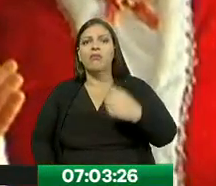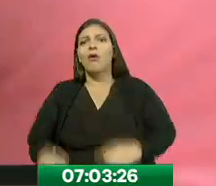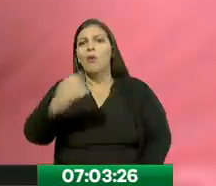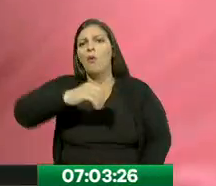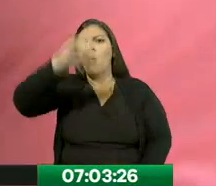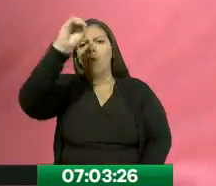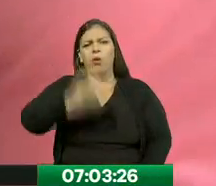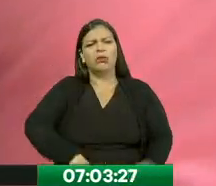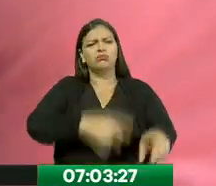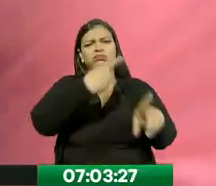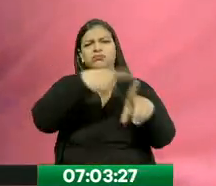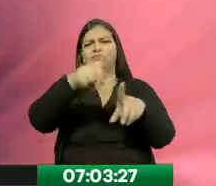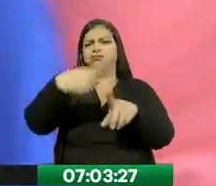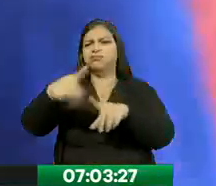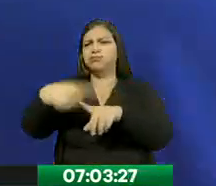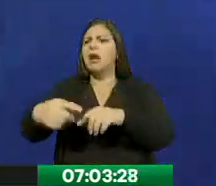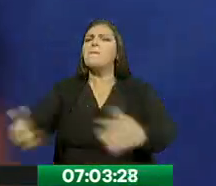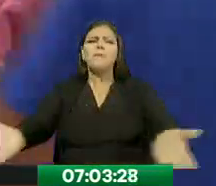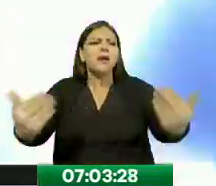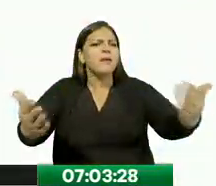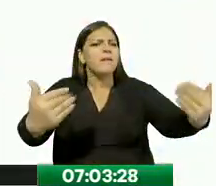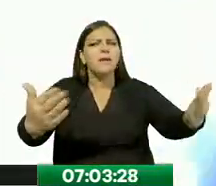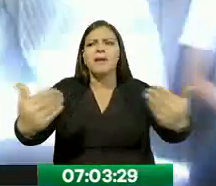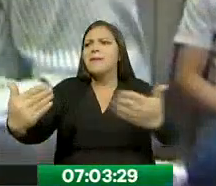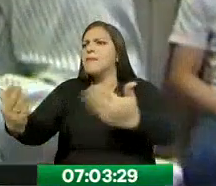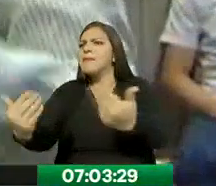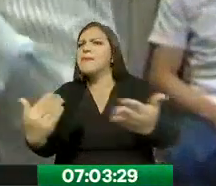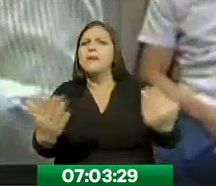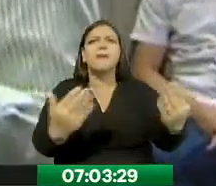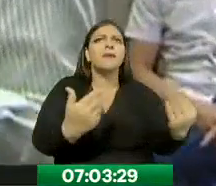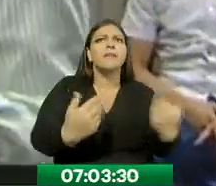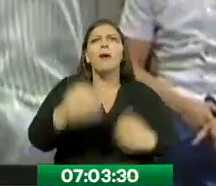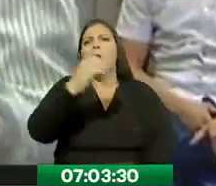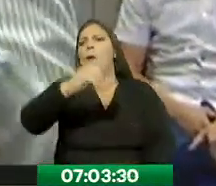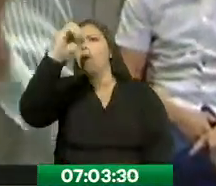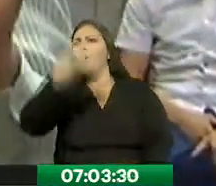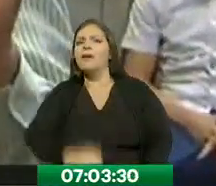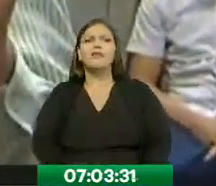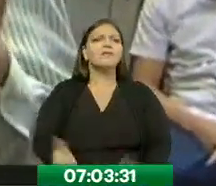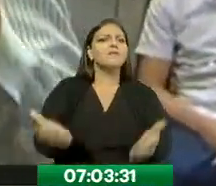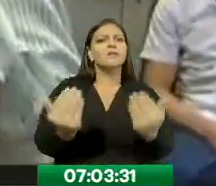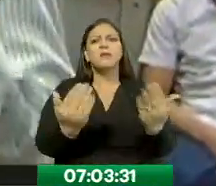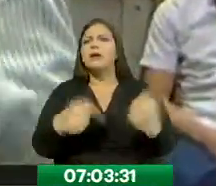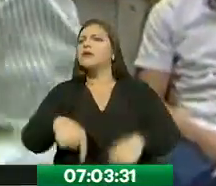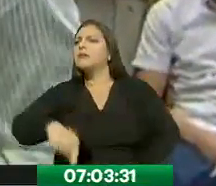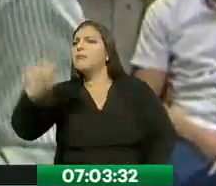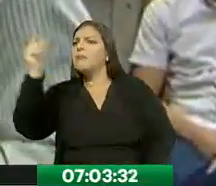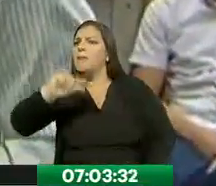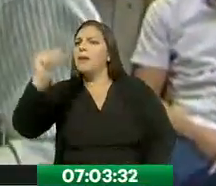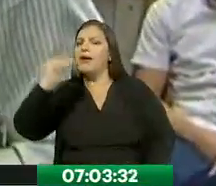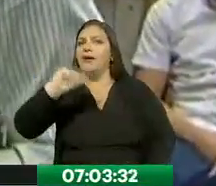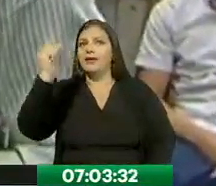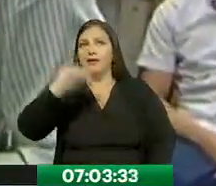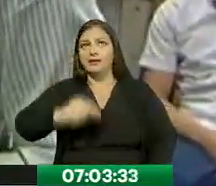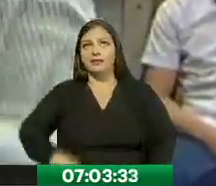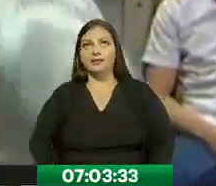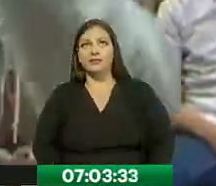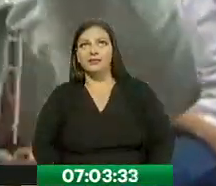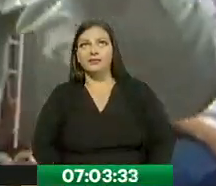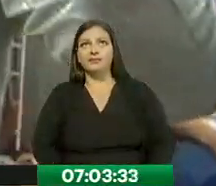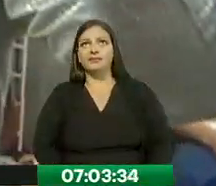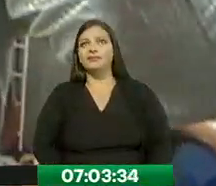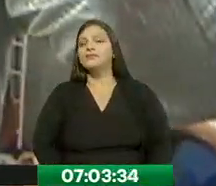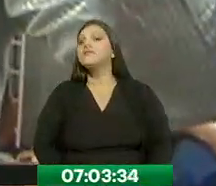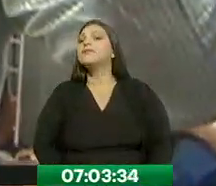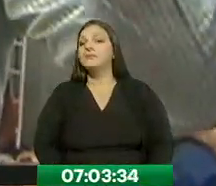con tiempo obtendrá un mejor regalo. Matamos, si usted es clienta le daremos más barato, si usted es clienta le daremos a 5 al izquierdo y a